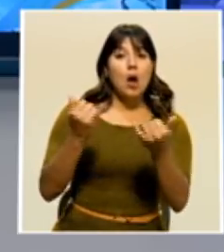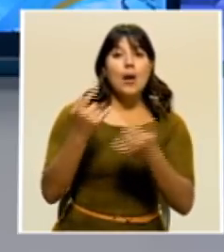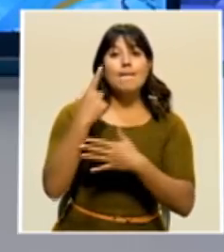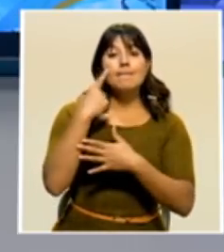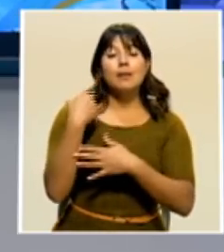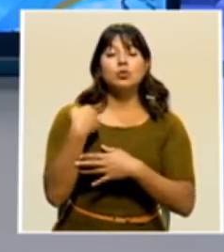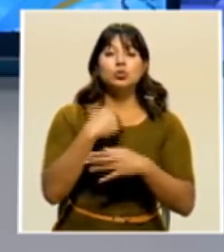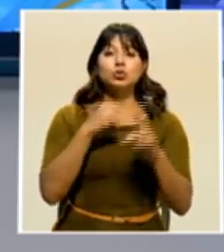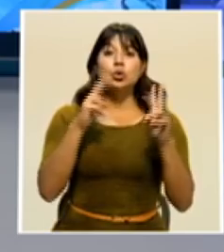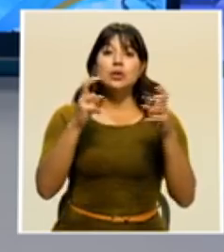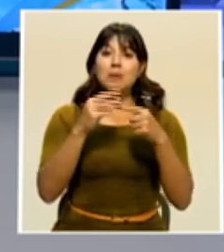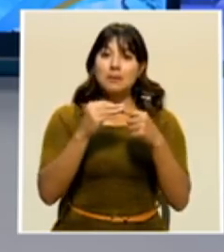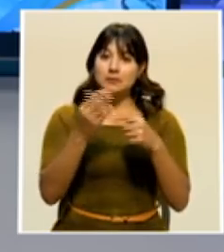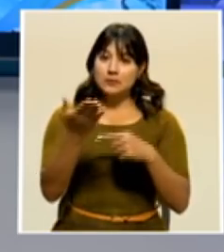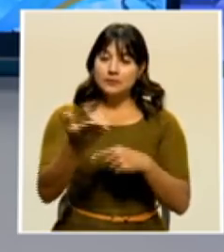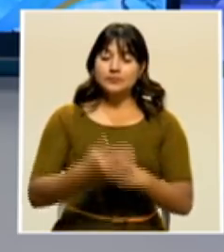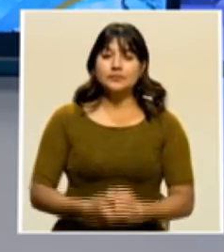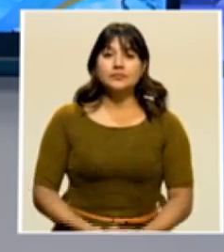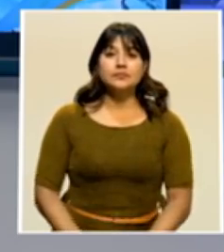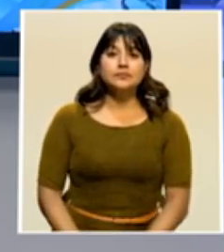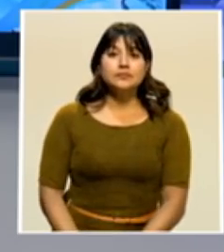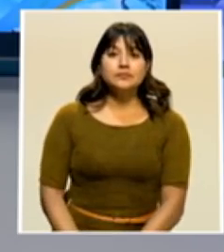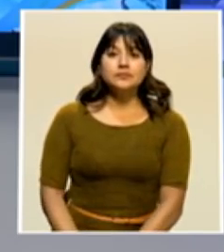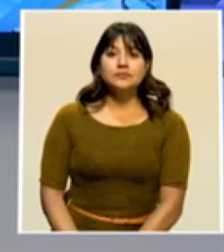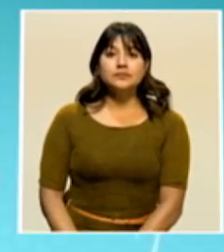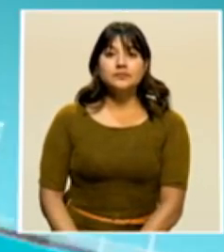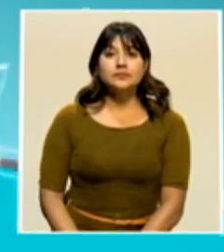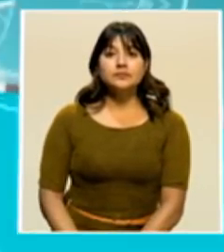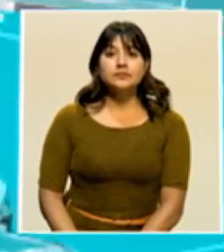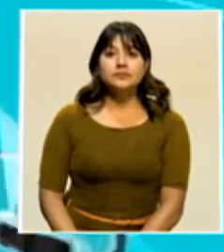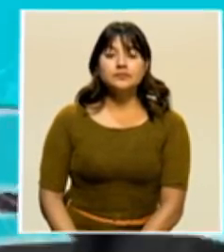nuestros titulares. Adelante.